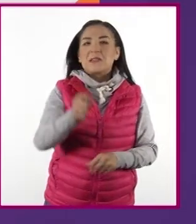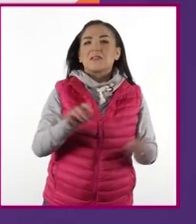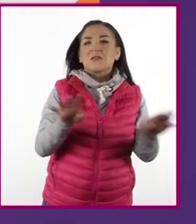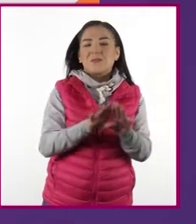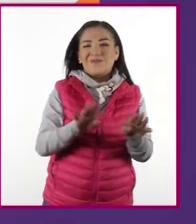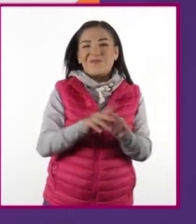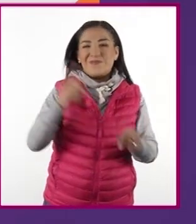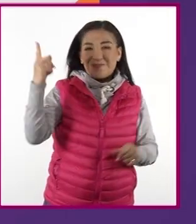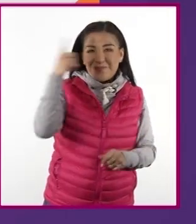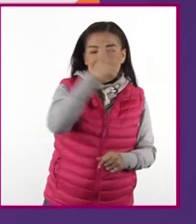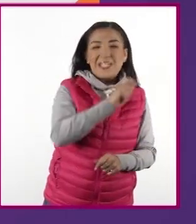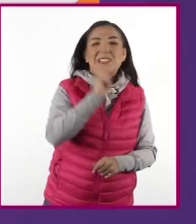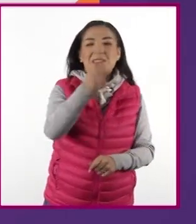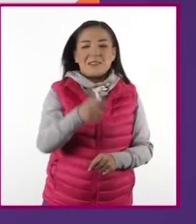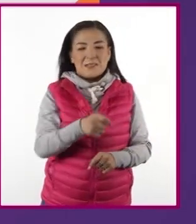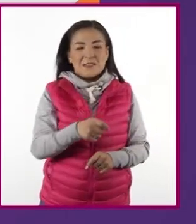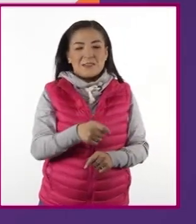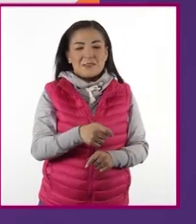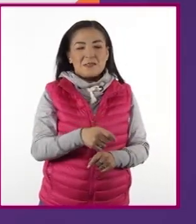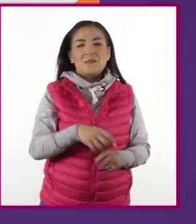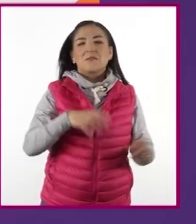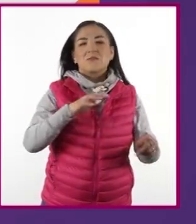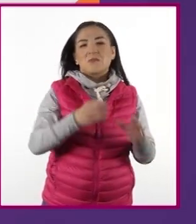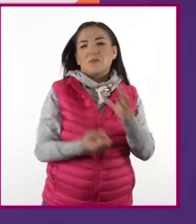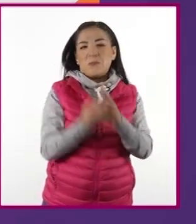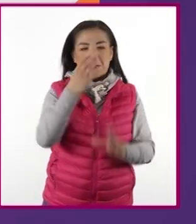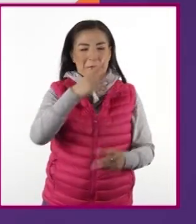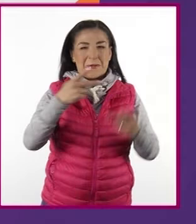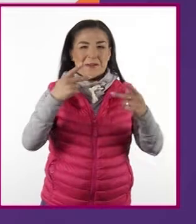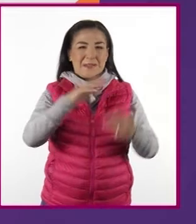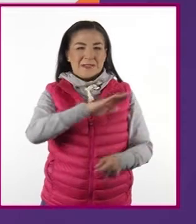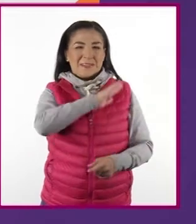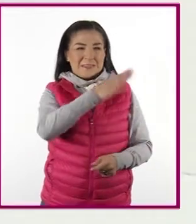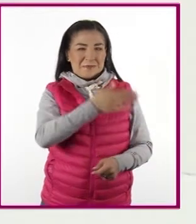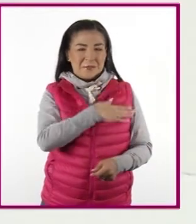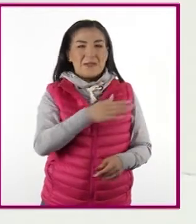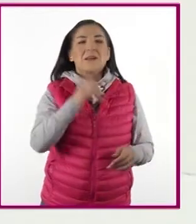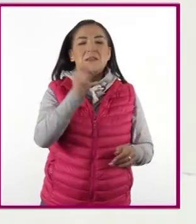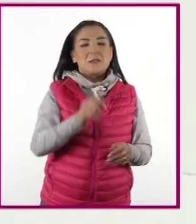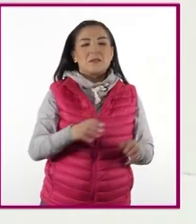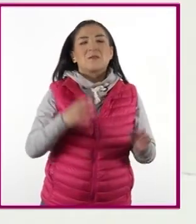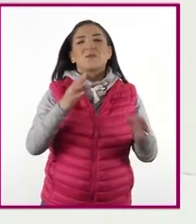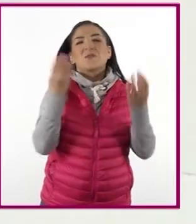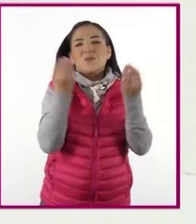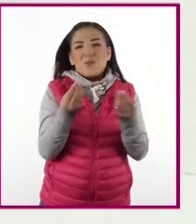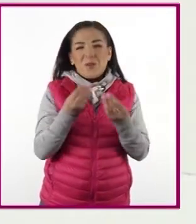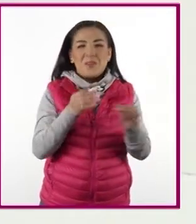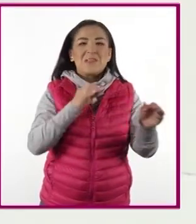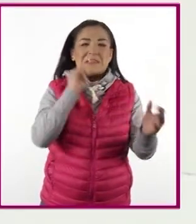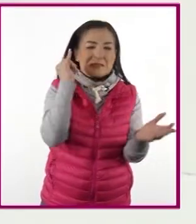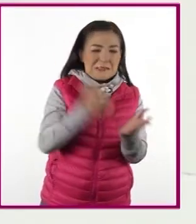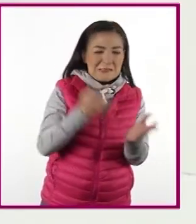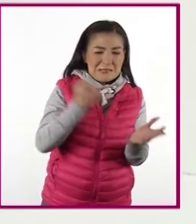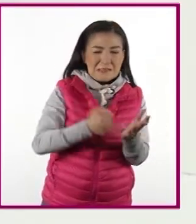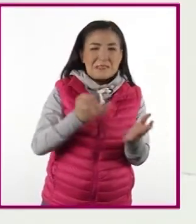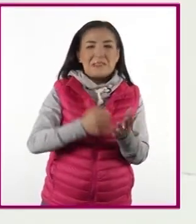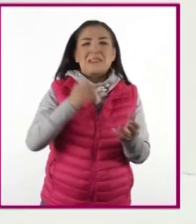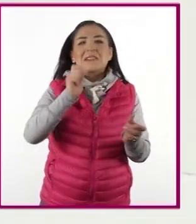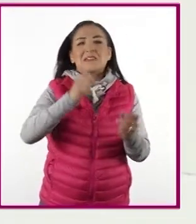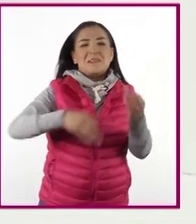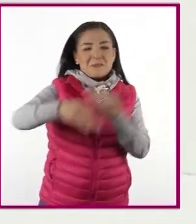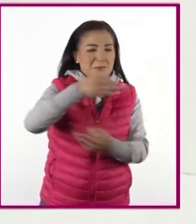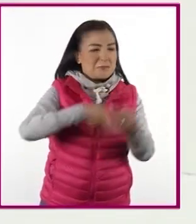el malestar que generaron en la sociedad novohispana por causas como la carga excesiva de impuestos a todos los